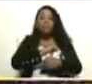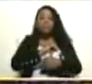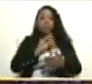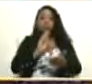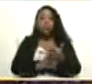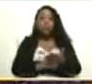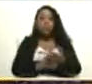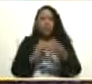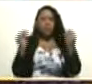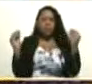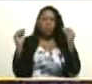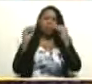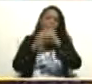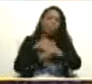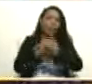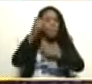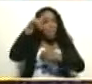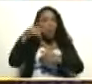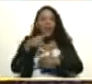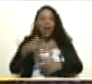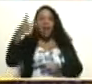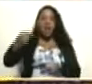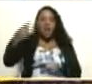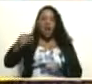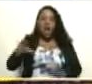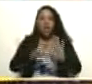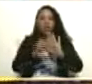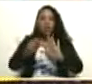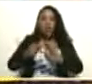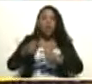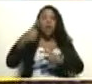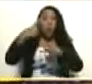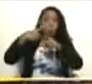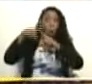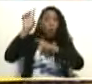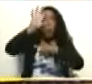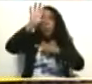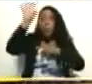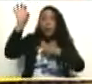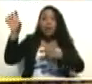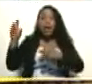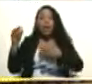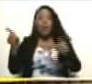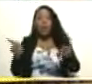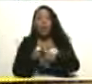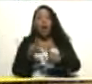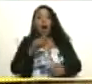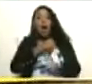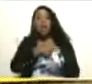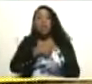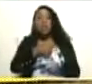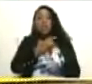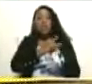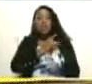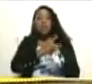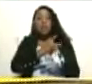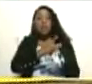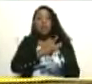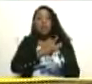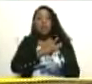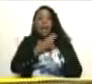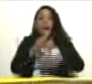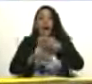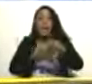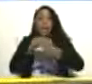la confusión y el pueblo negara la constitución, como ha sucedido en nuestros países hermanos, como en Chile, nuestra hermana Chile, que hicieron